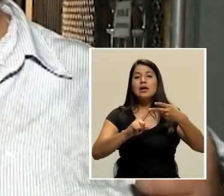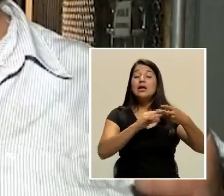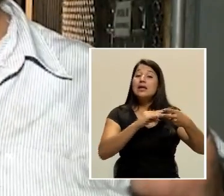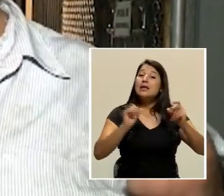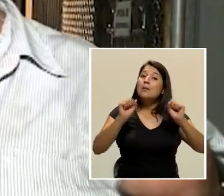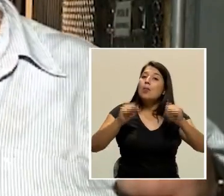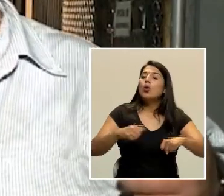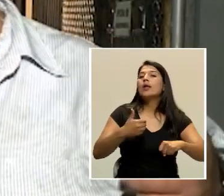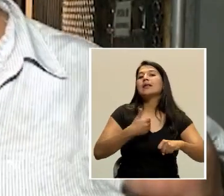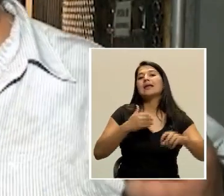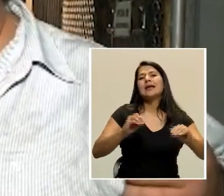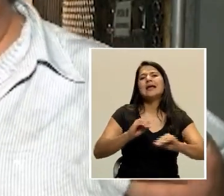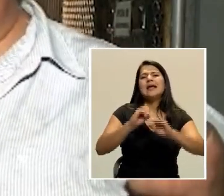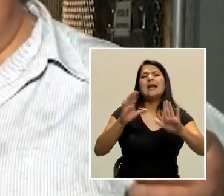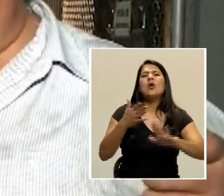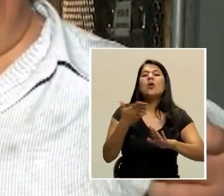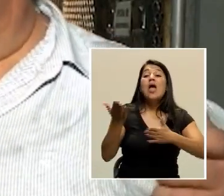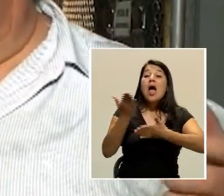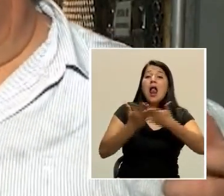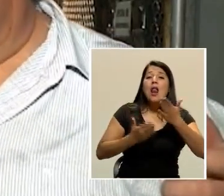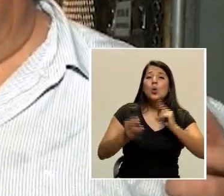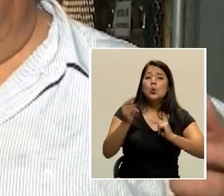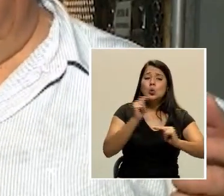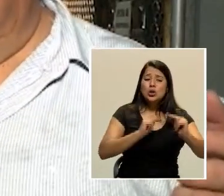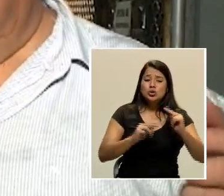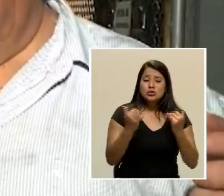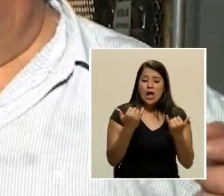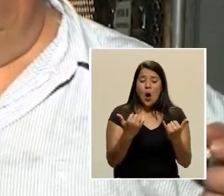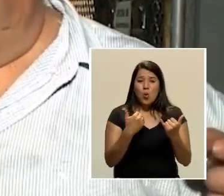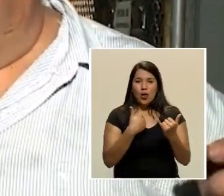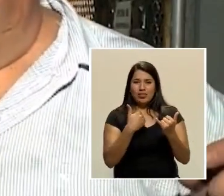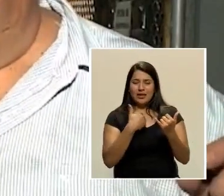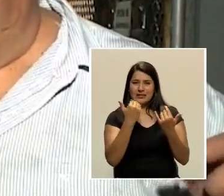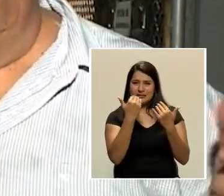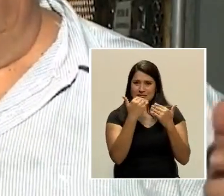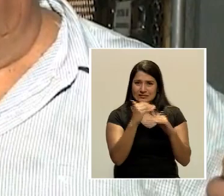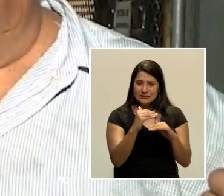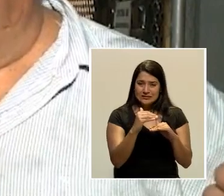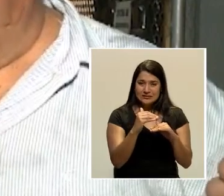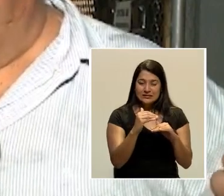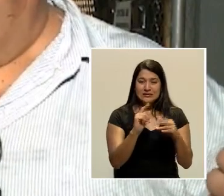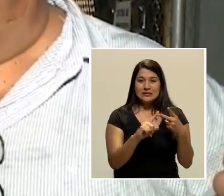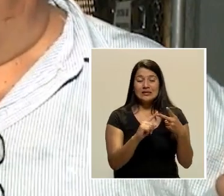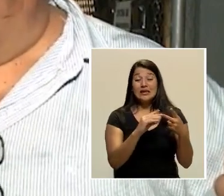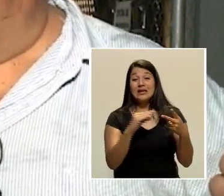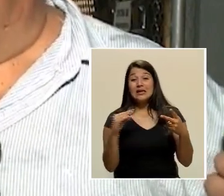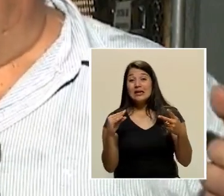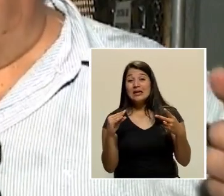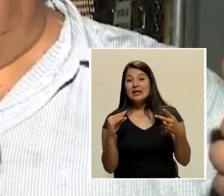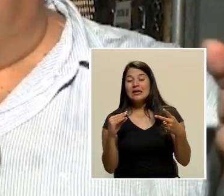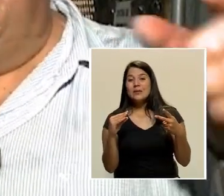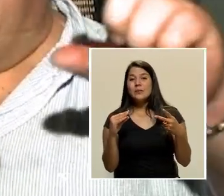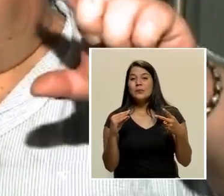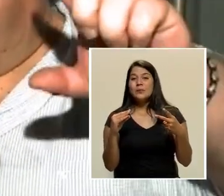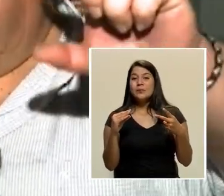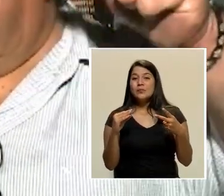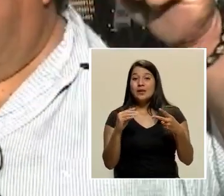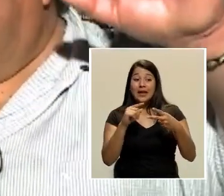el país, cuando haya alerta amarilla y cuando haya alerta naranja, ¿verdad? Que no hayan esas franjas para que sea